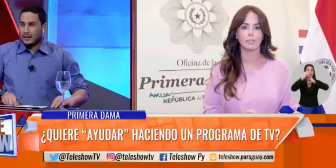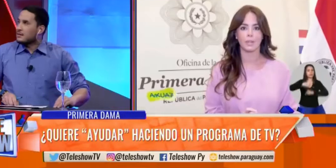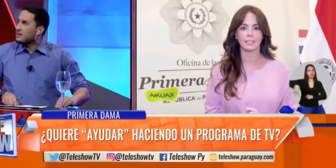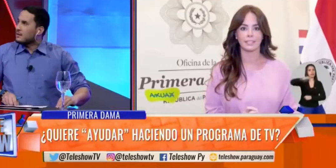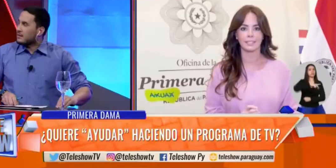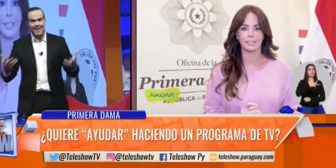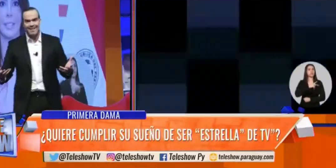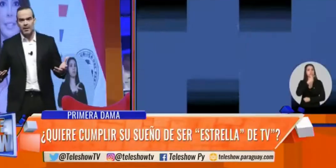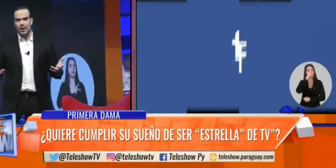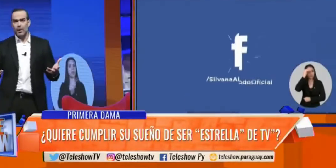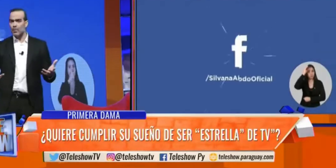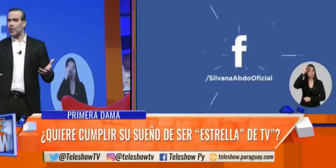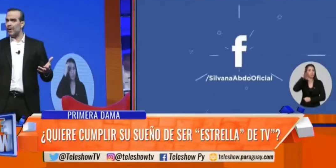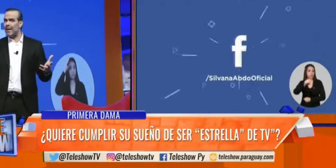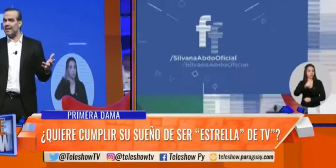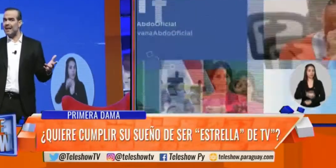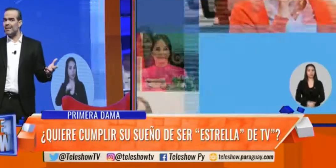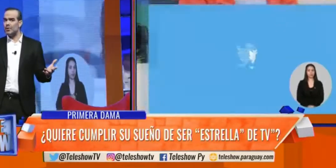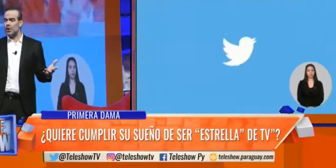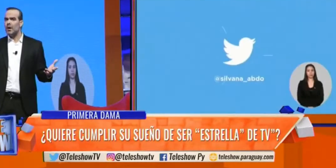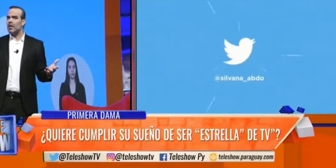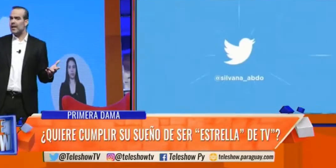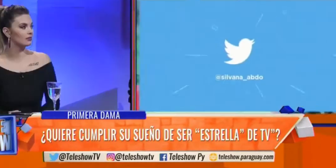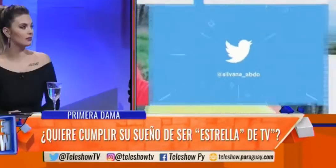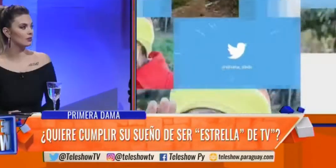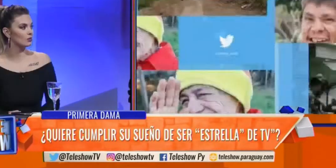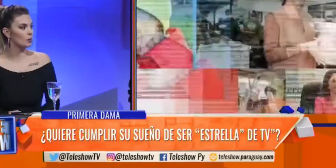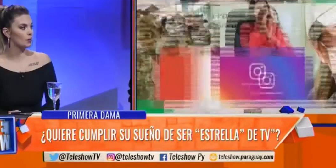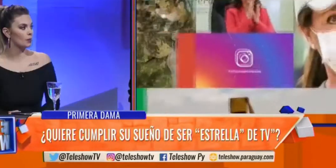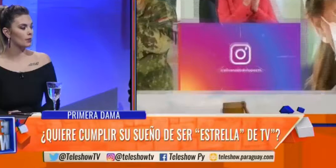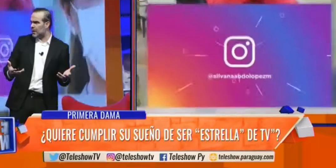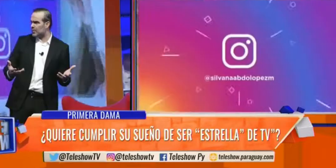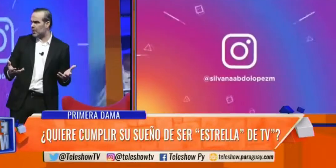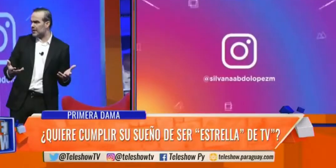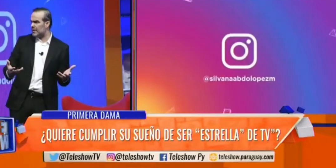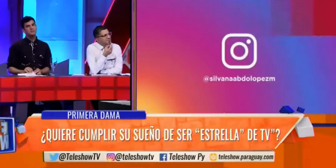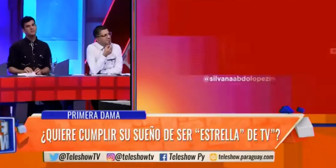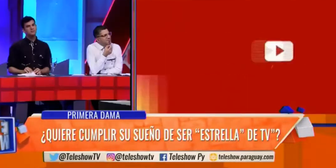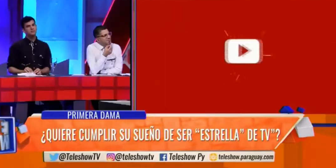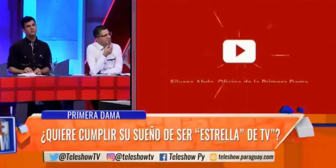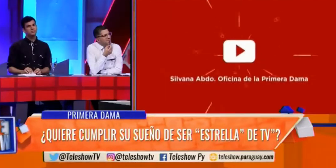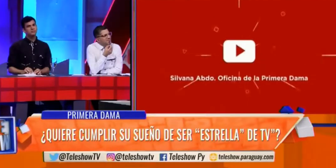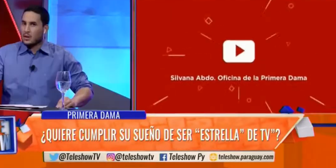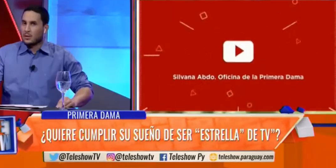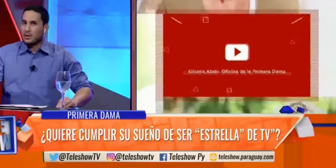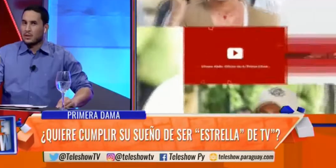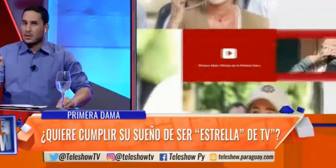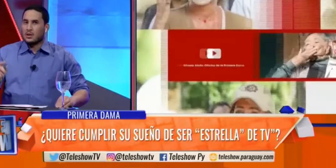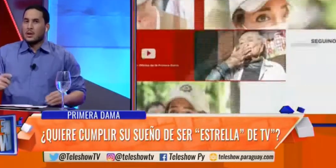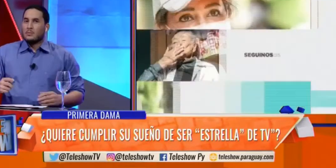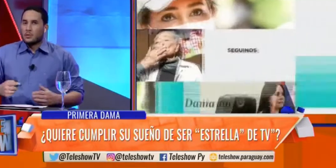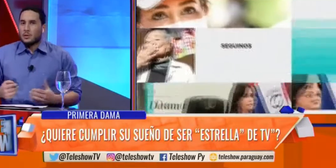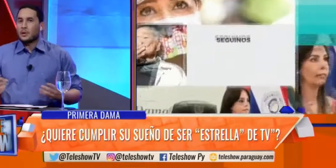a través de un programa de televisión. De hecho, que también se pueda ayudar a trabajar. Ahí está el punto, Mora. Sí, estoy de acuerdo.